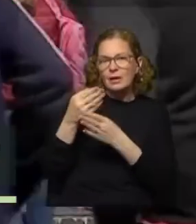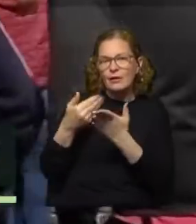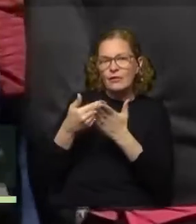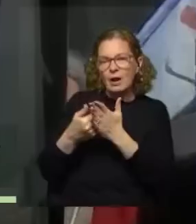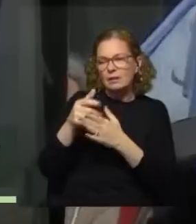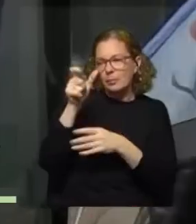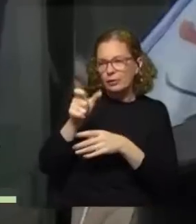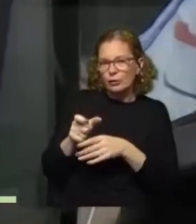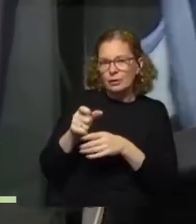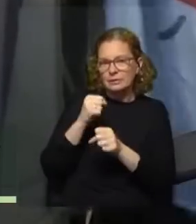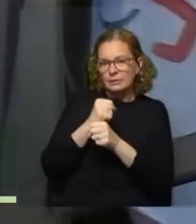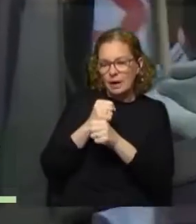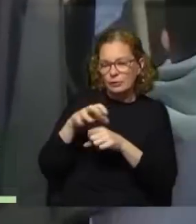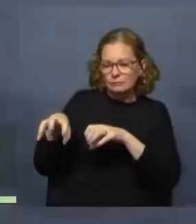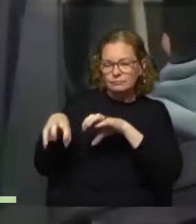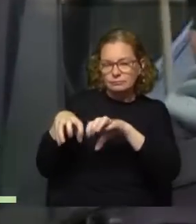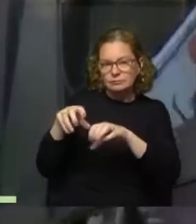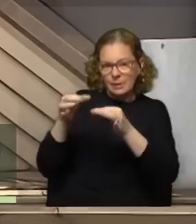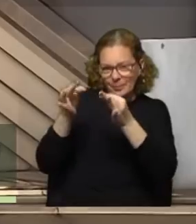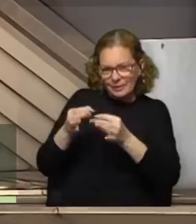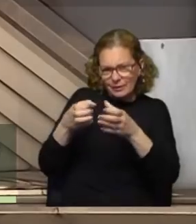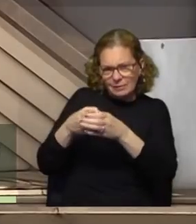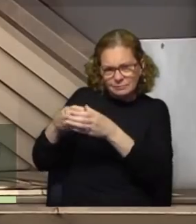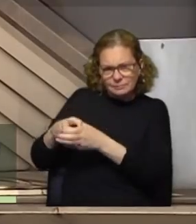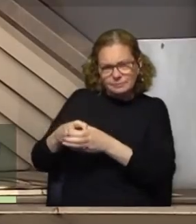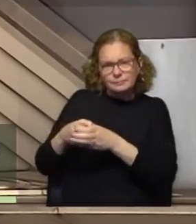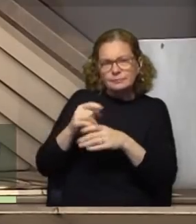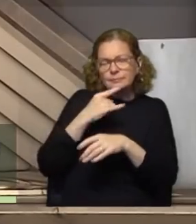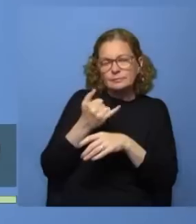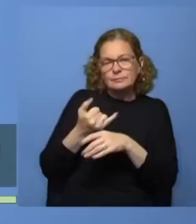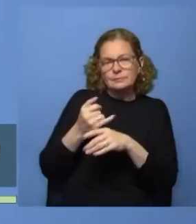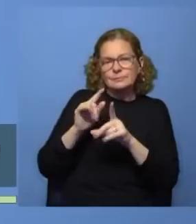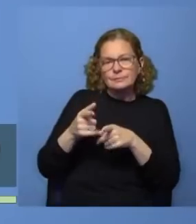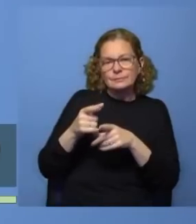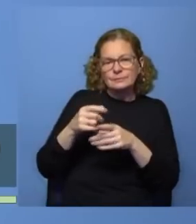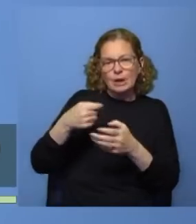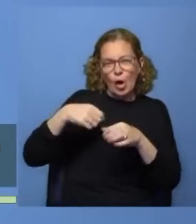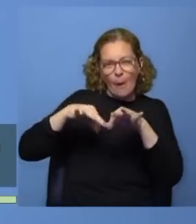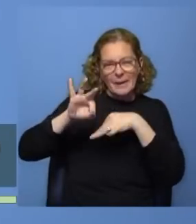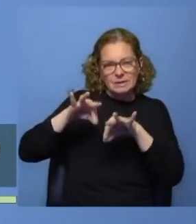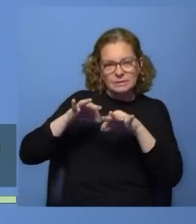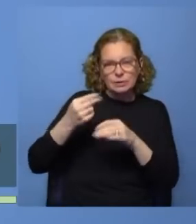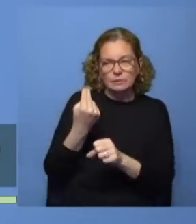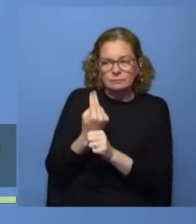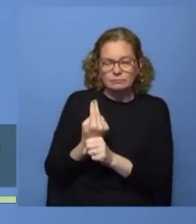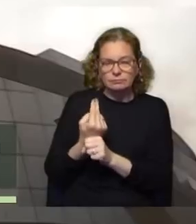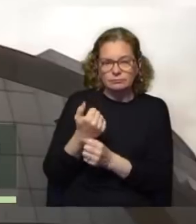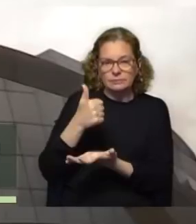falta de personal en algunas áreas este específicamente operativa en la parte de comercial presencial